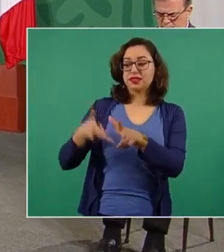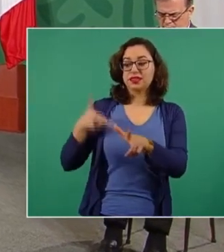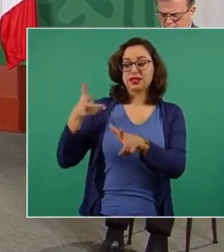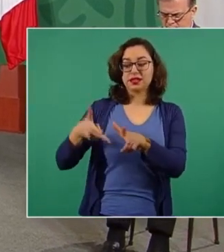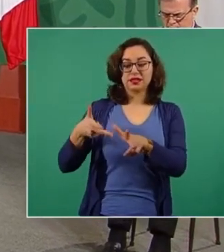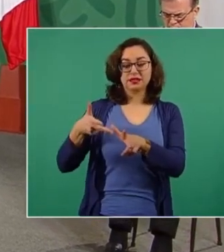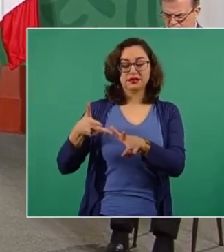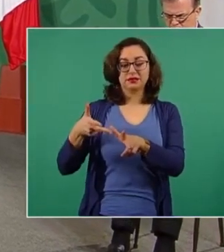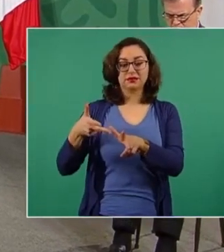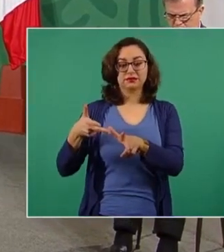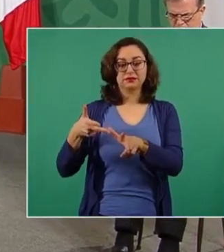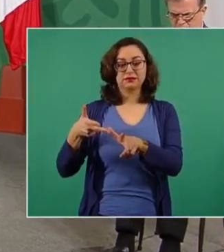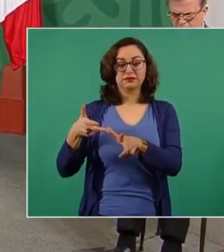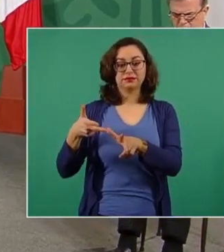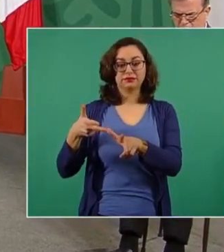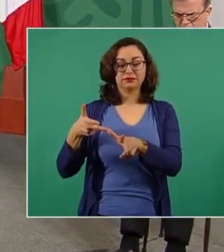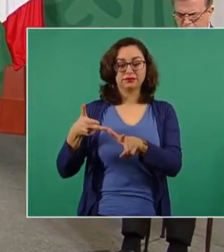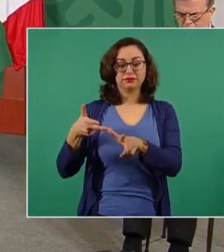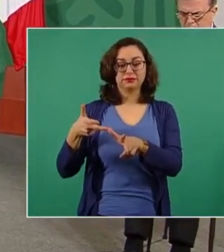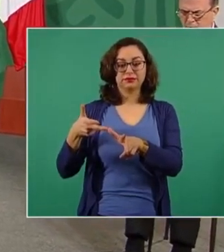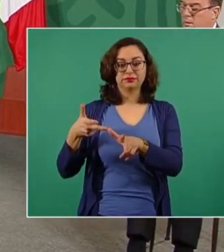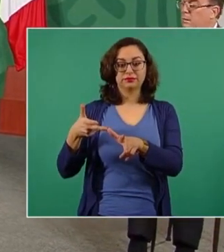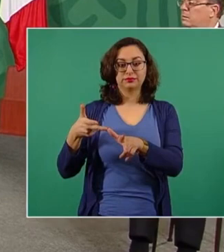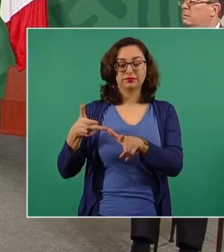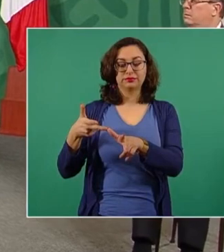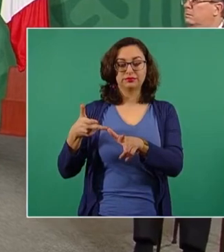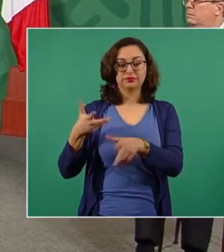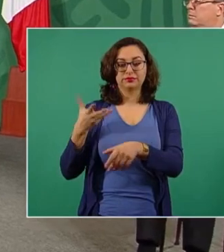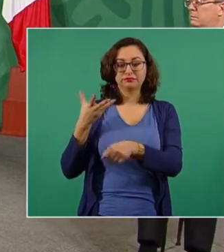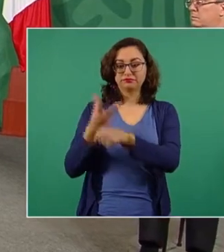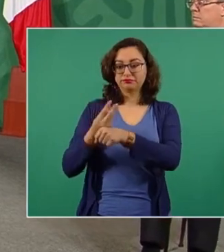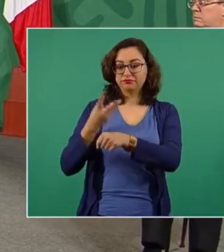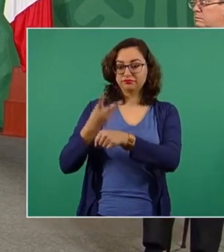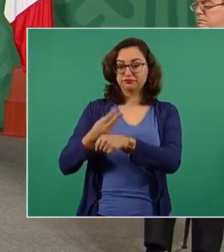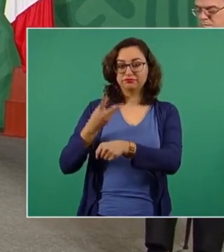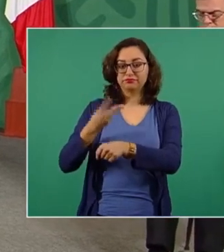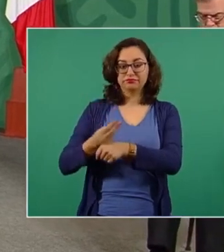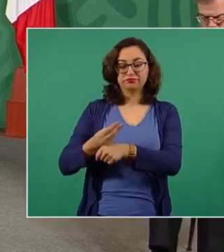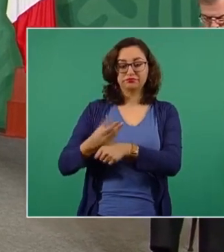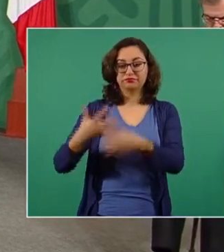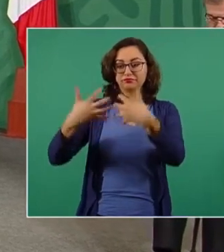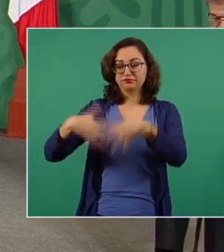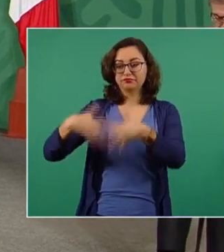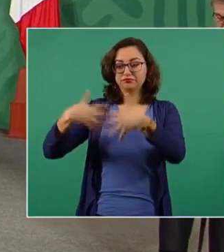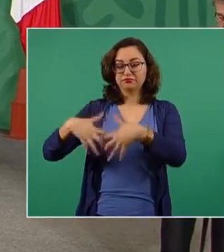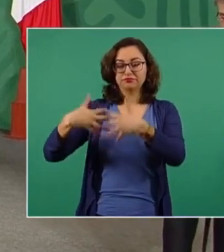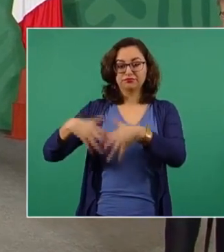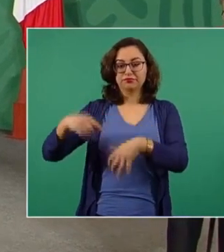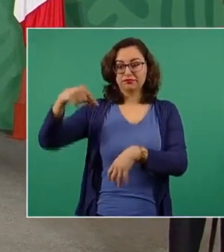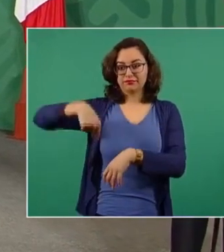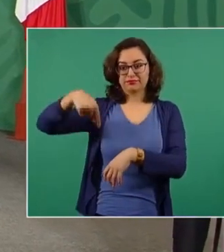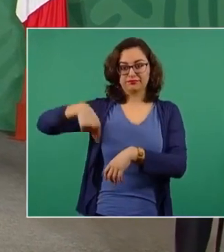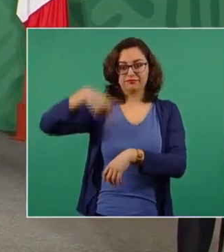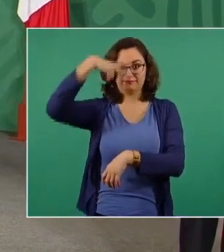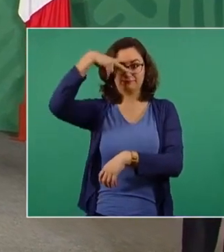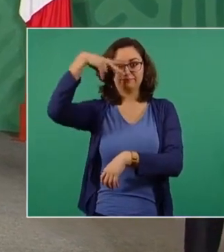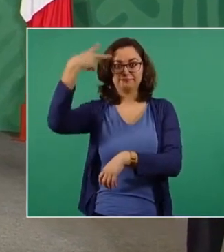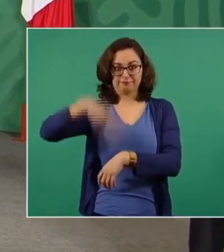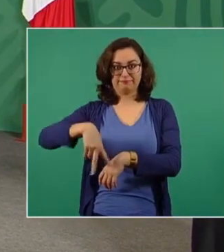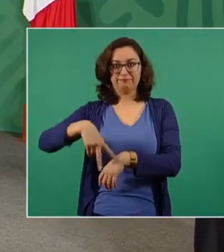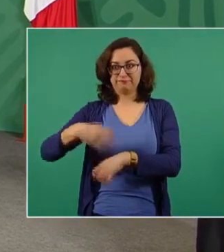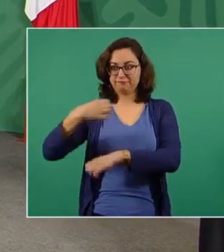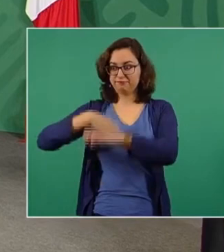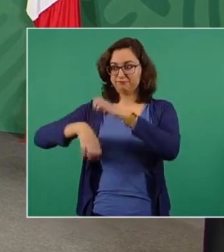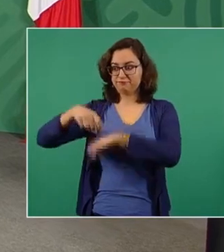construir en México, en nuestro país, porque las dos